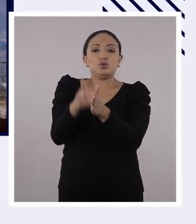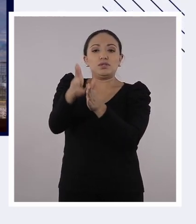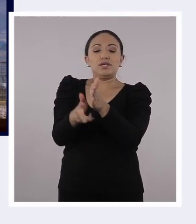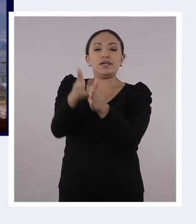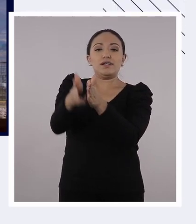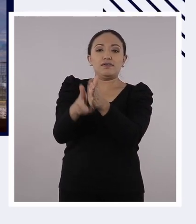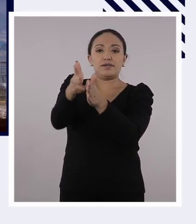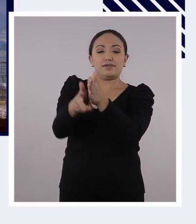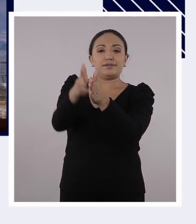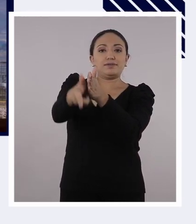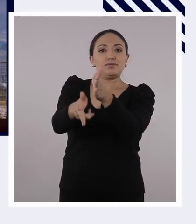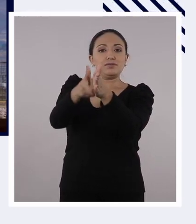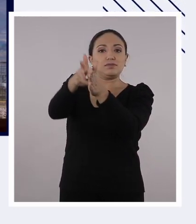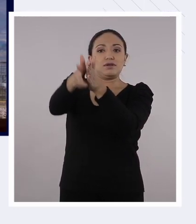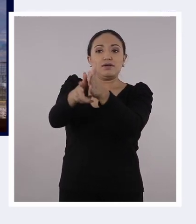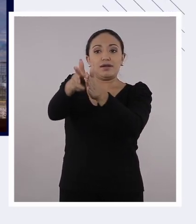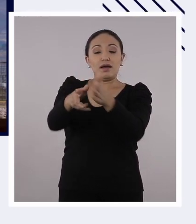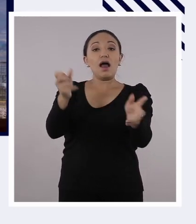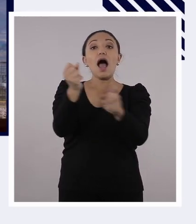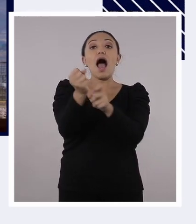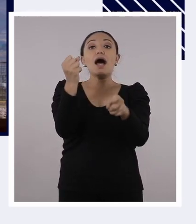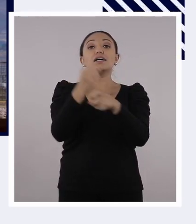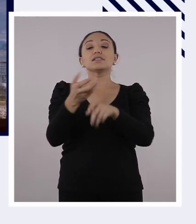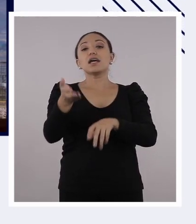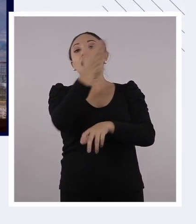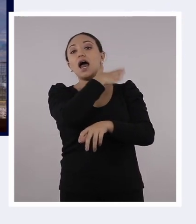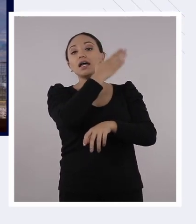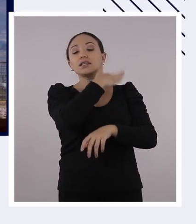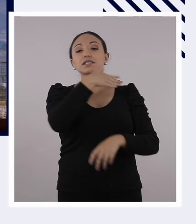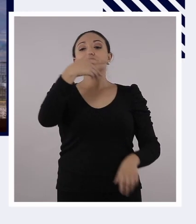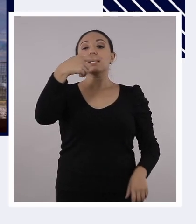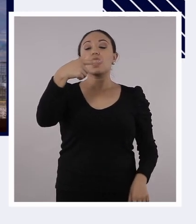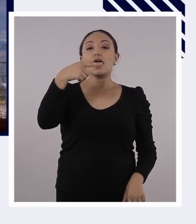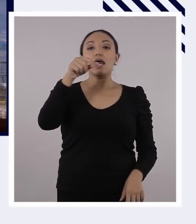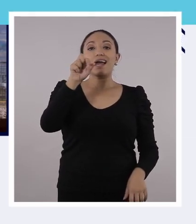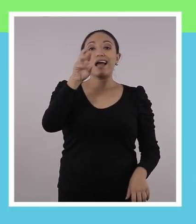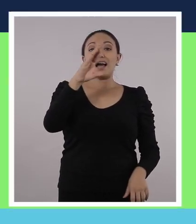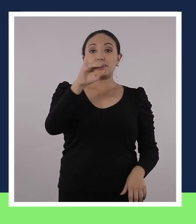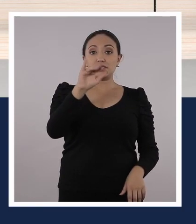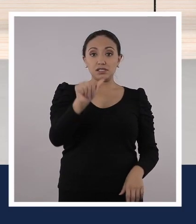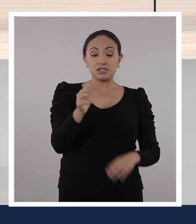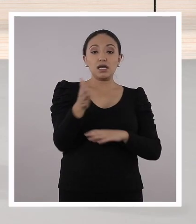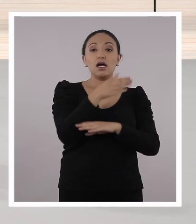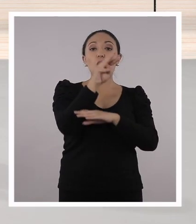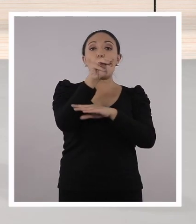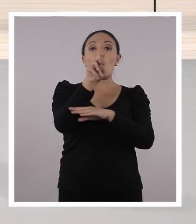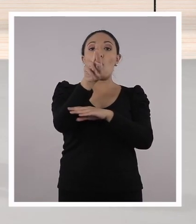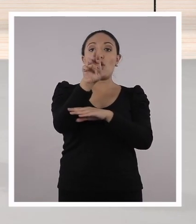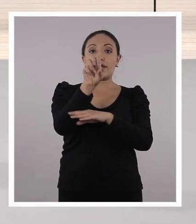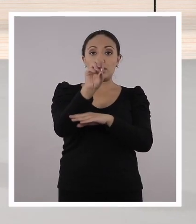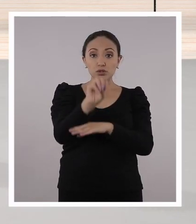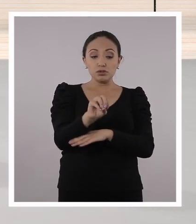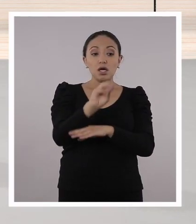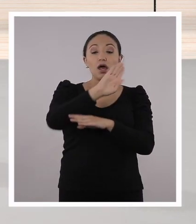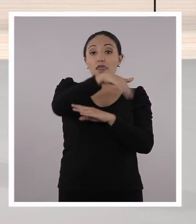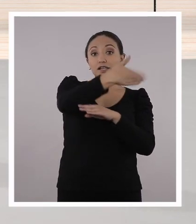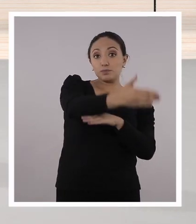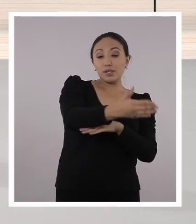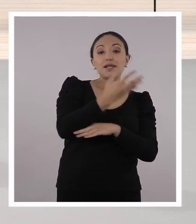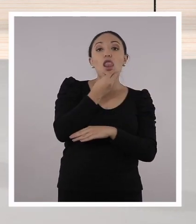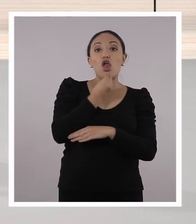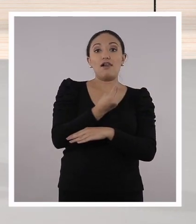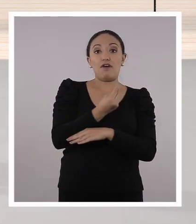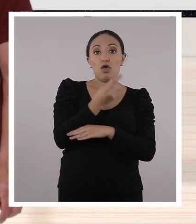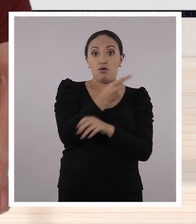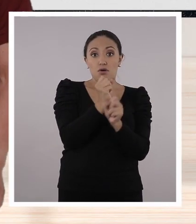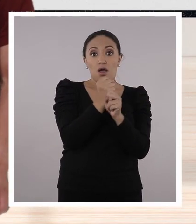ferrocarril ecuatoriano, la obra, si bien la empezó el presidente Gabriel García Moreno, la concluyó Eloy Alfaro. Claro que sí. Tomó más